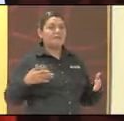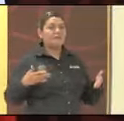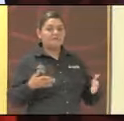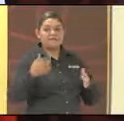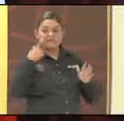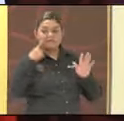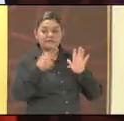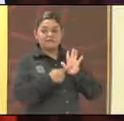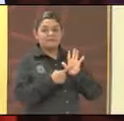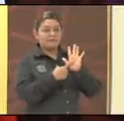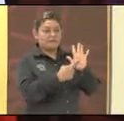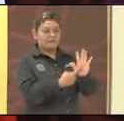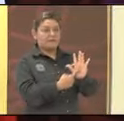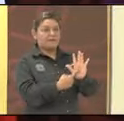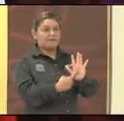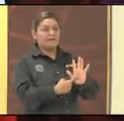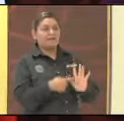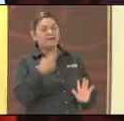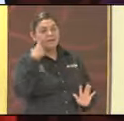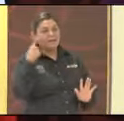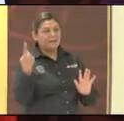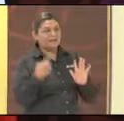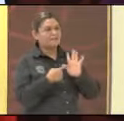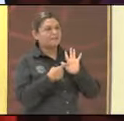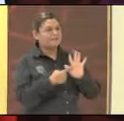aquí. Ahí está, ahí,